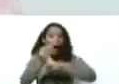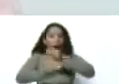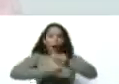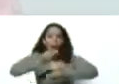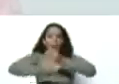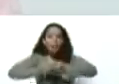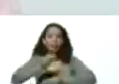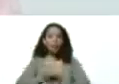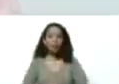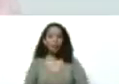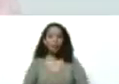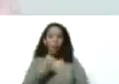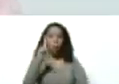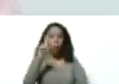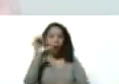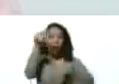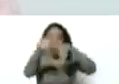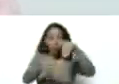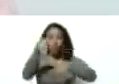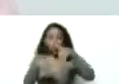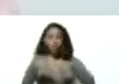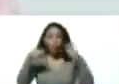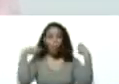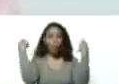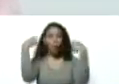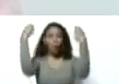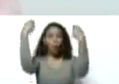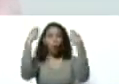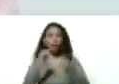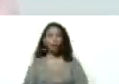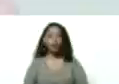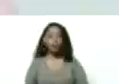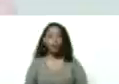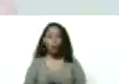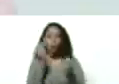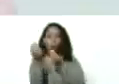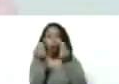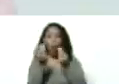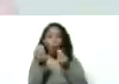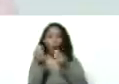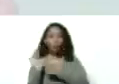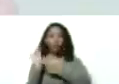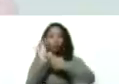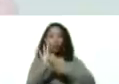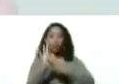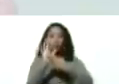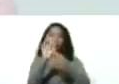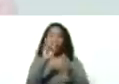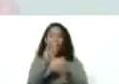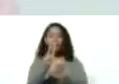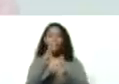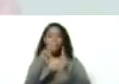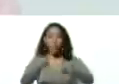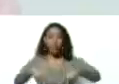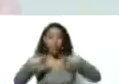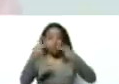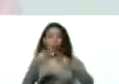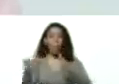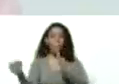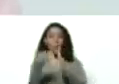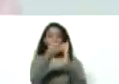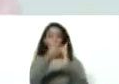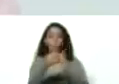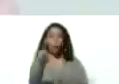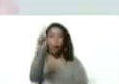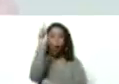unas elecciones populares como referéndum revocatorios para